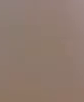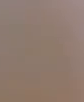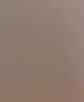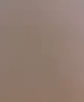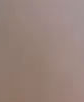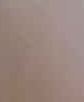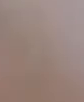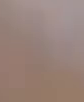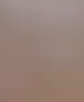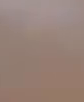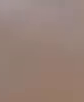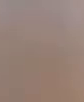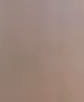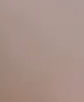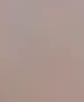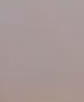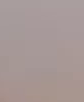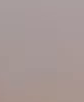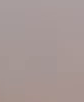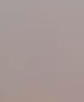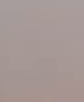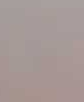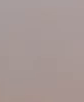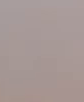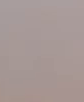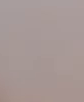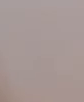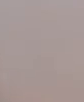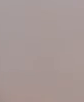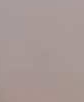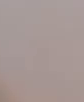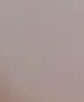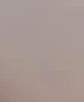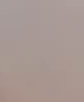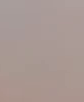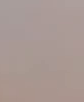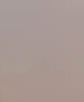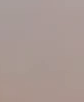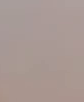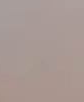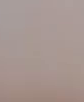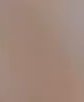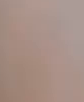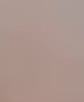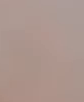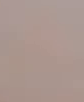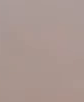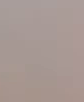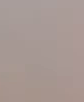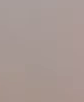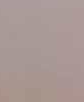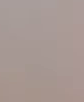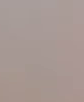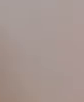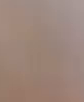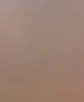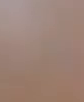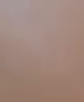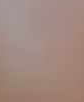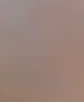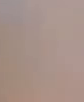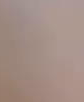cómo es la realidad. Mientras ellos están en esa mesita chiquitica, ahí sentados, que es como yo pienso,